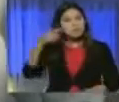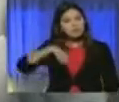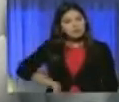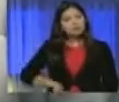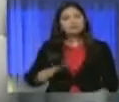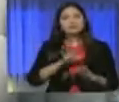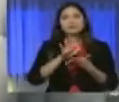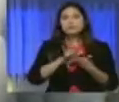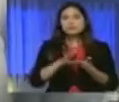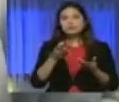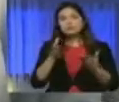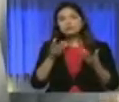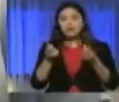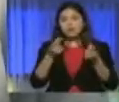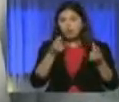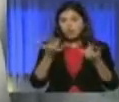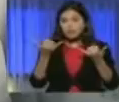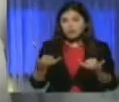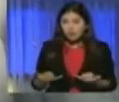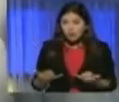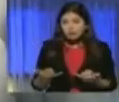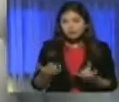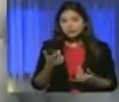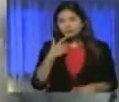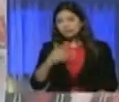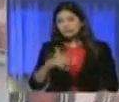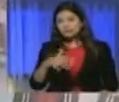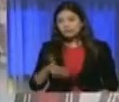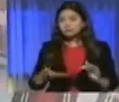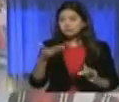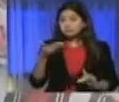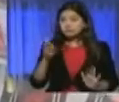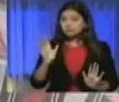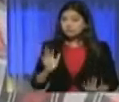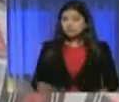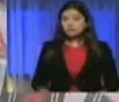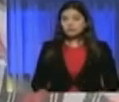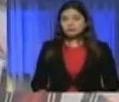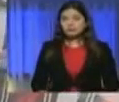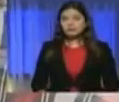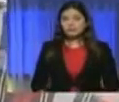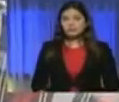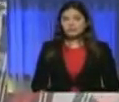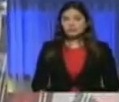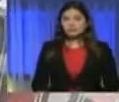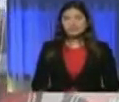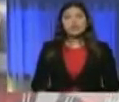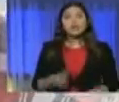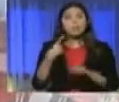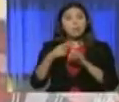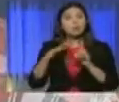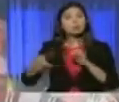poco la economía que la tenemos un poco subida, ¿verdad? Todo lo que venga en beneficio